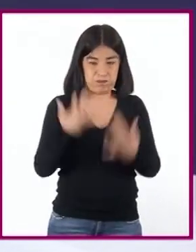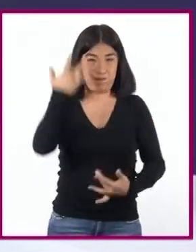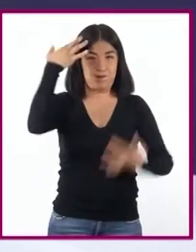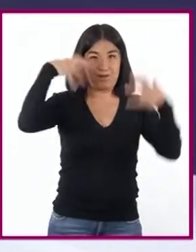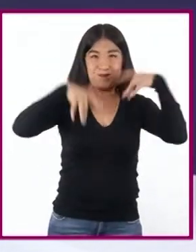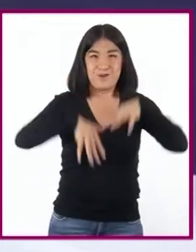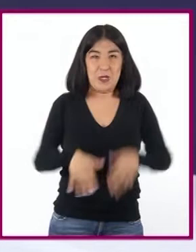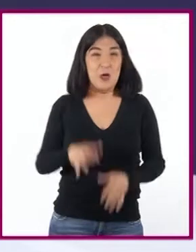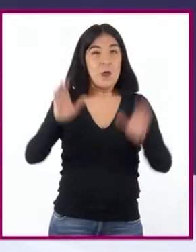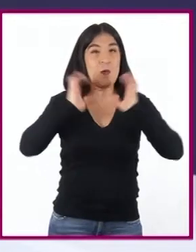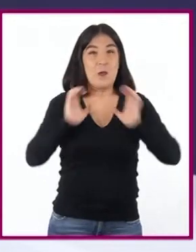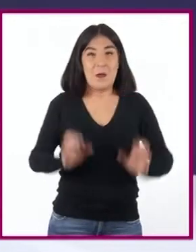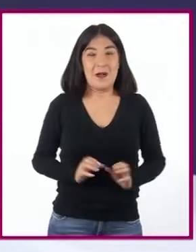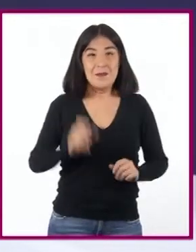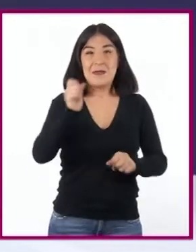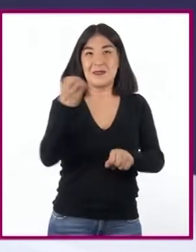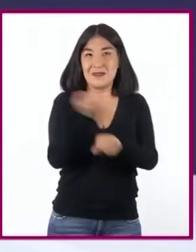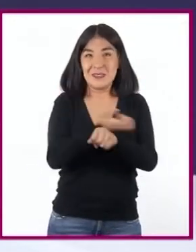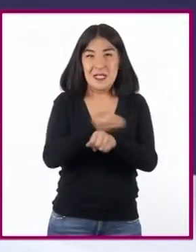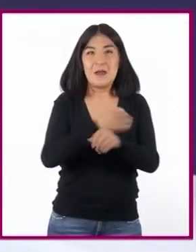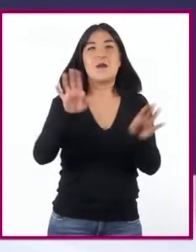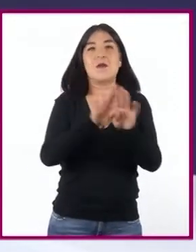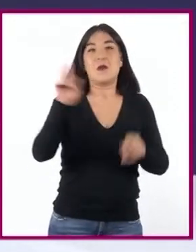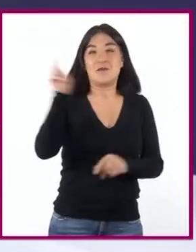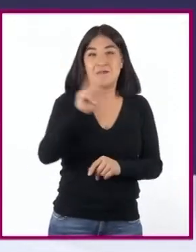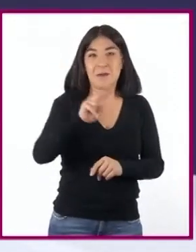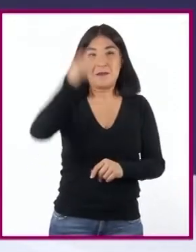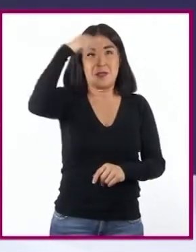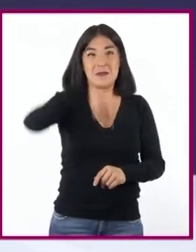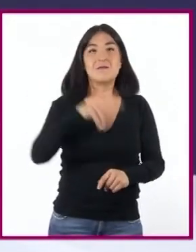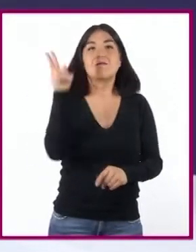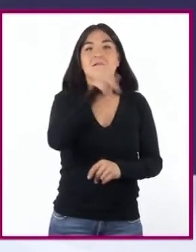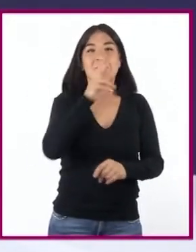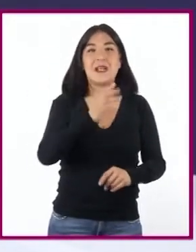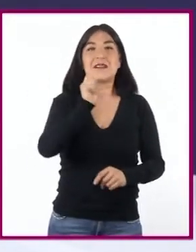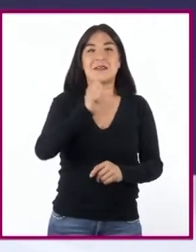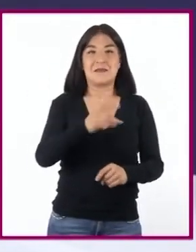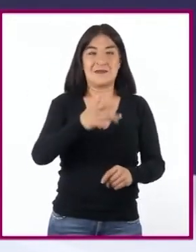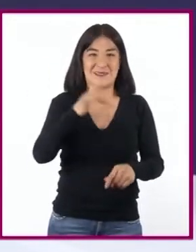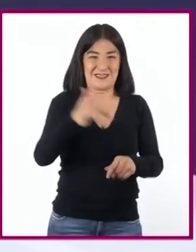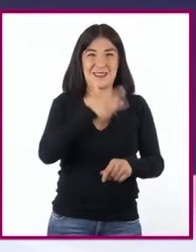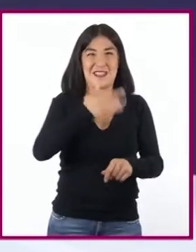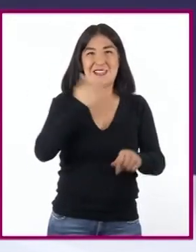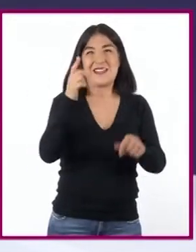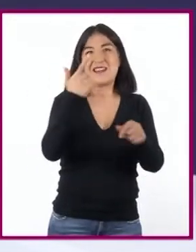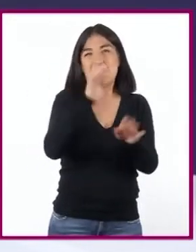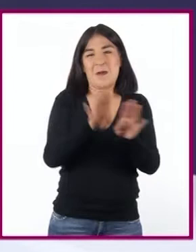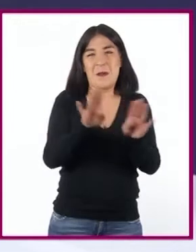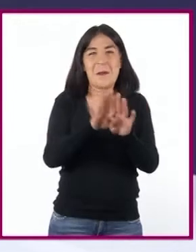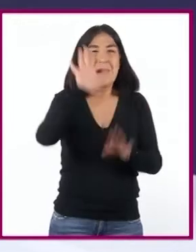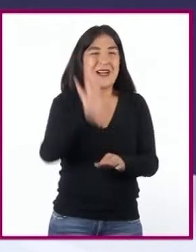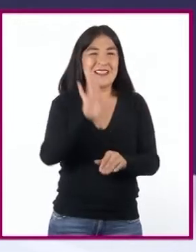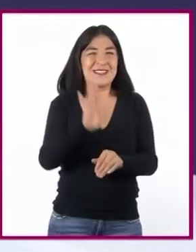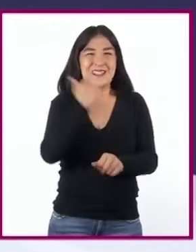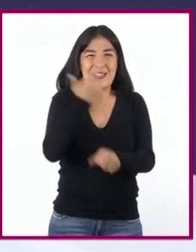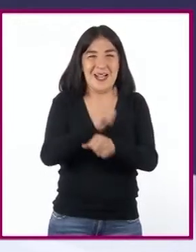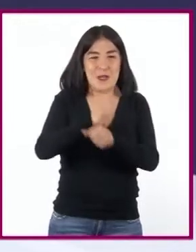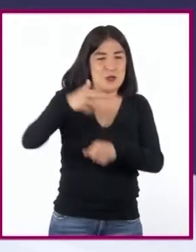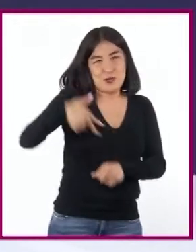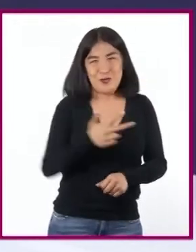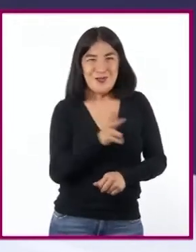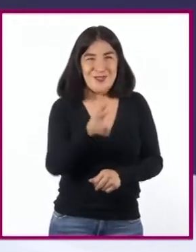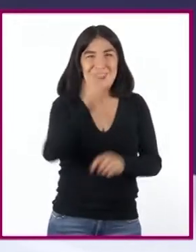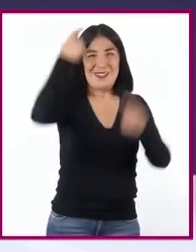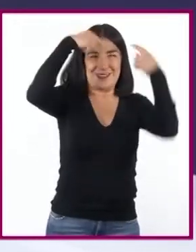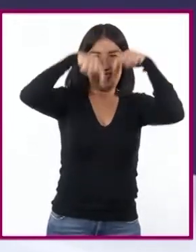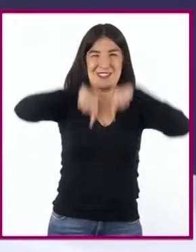cuerpo. Los nutrientes y el oxígeno agarran de taxi a la sangre y llegan a alimentar las